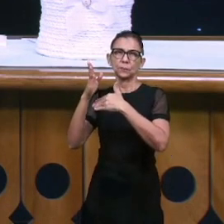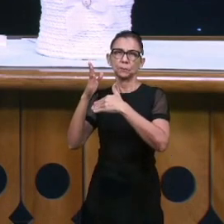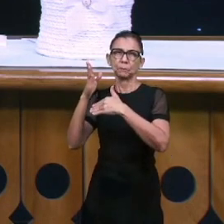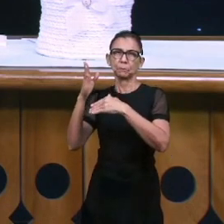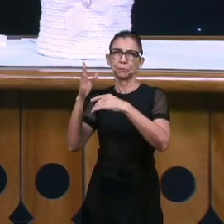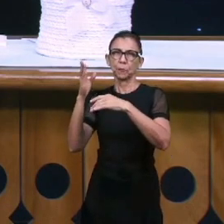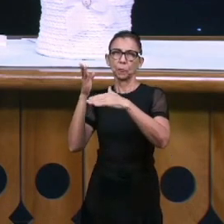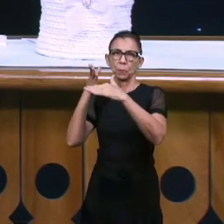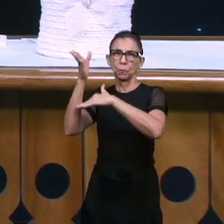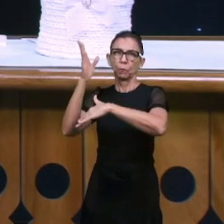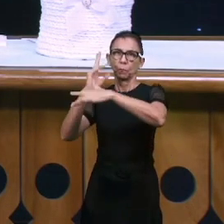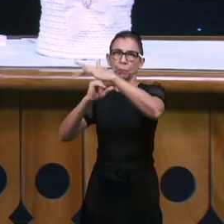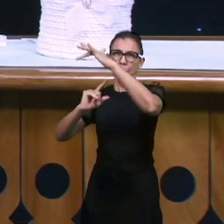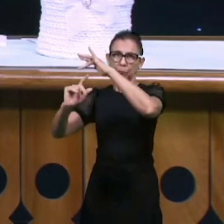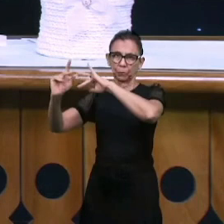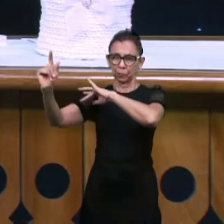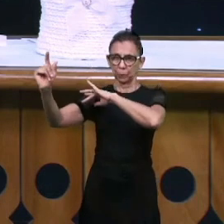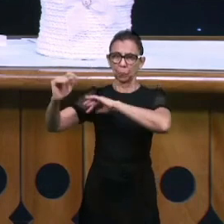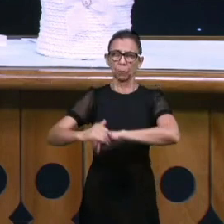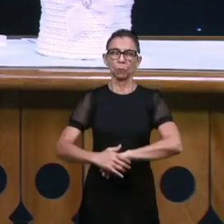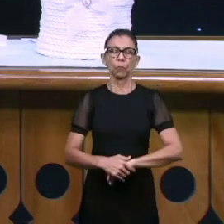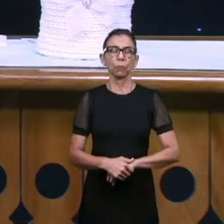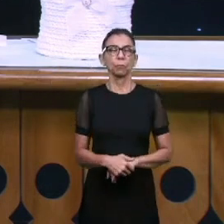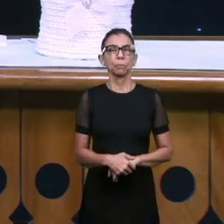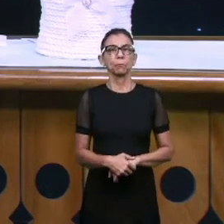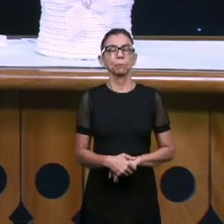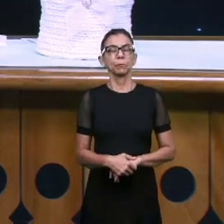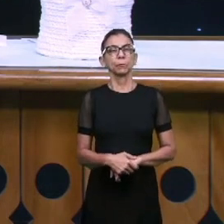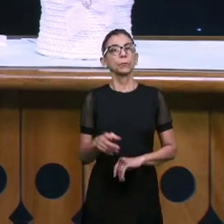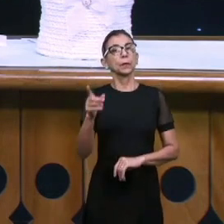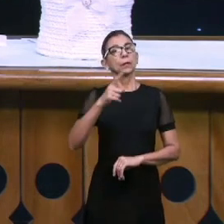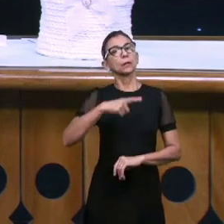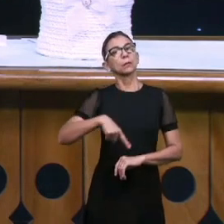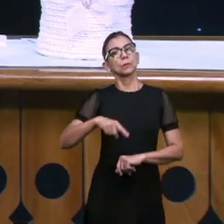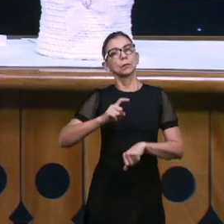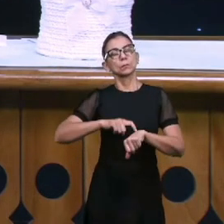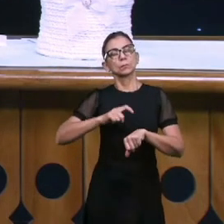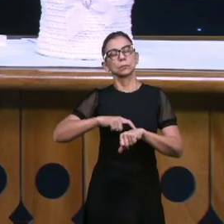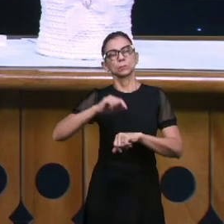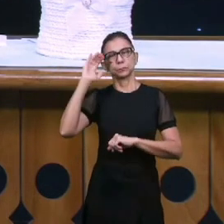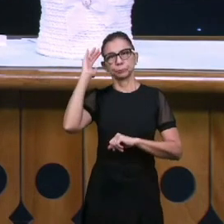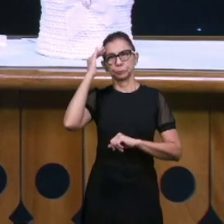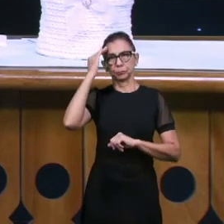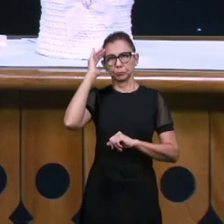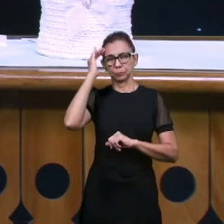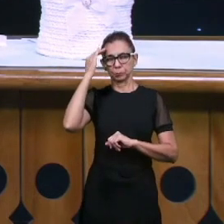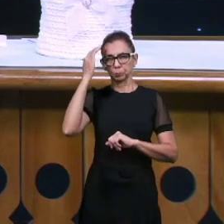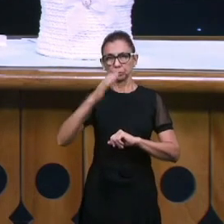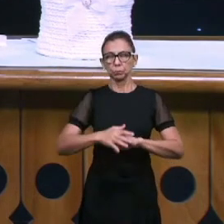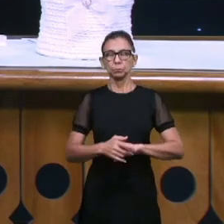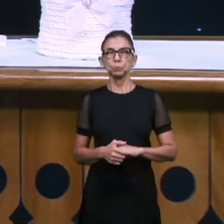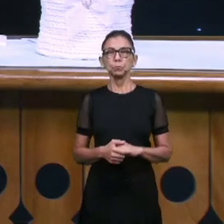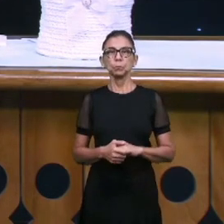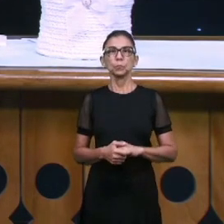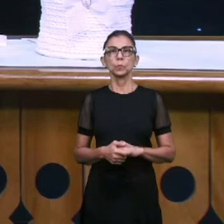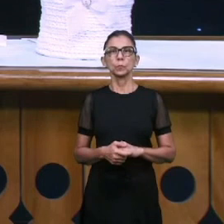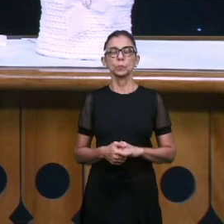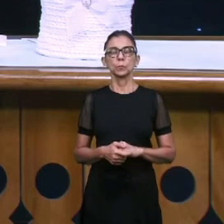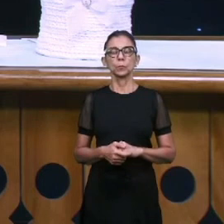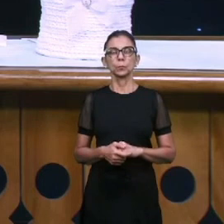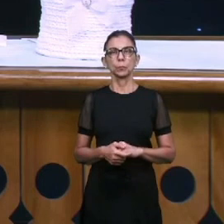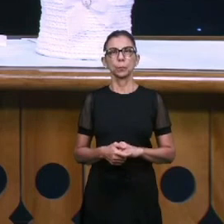oyentes, y nosotros hemos entendido que en este tiempo el profeta va a